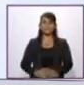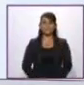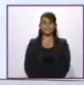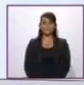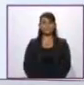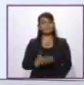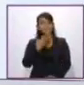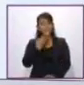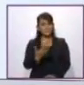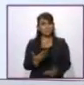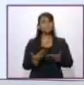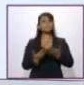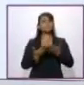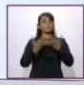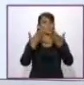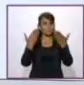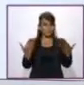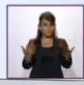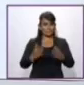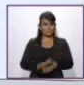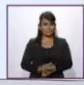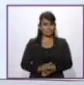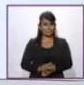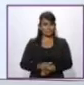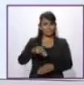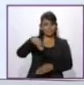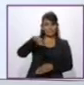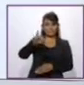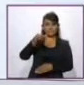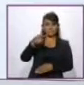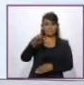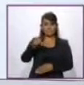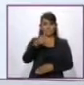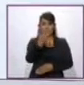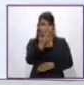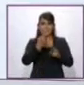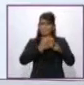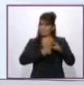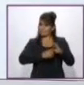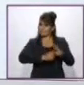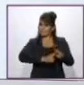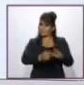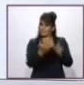Muy bien, entonces comenzamos con Miguel Nava Alvarado,